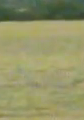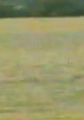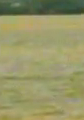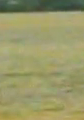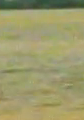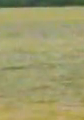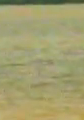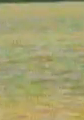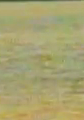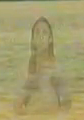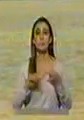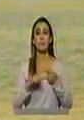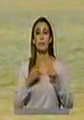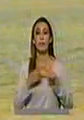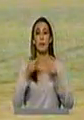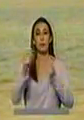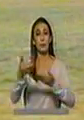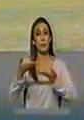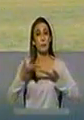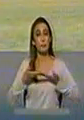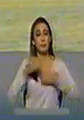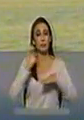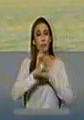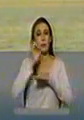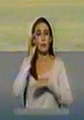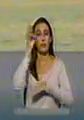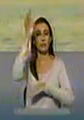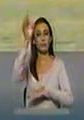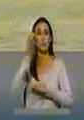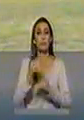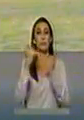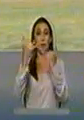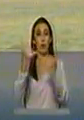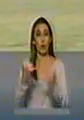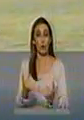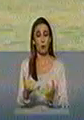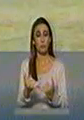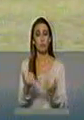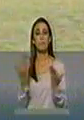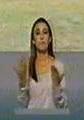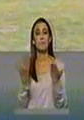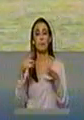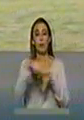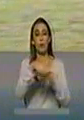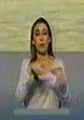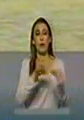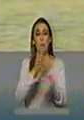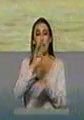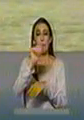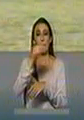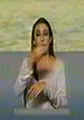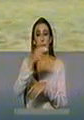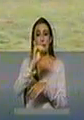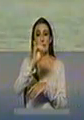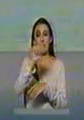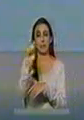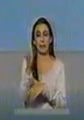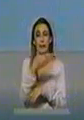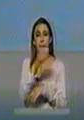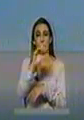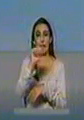Amigos y amigas, bienvenidos a Ecuador al Futuro. Hoy este programa se produce desde la ciudad de Bahía de